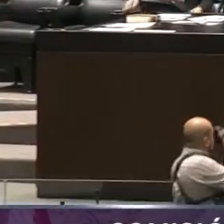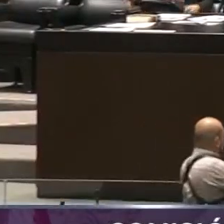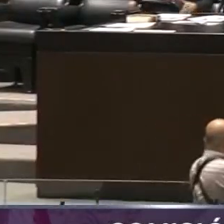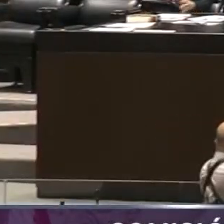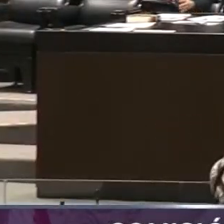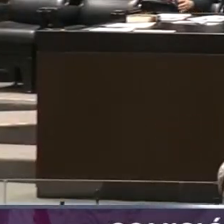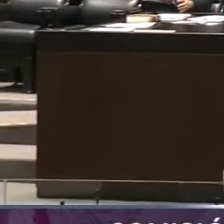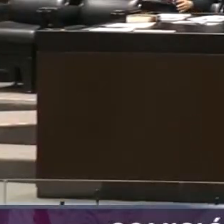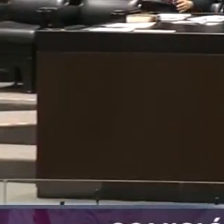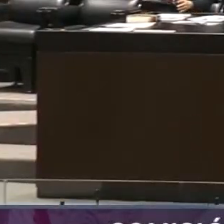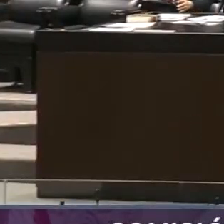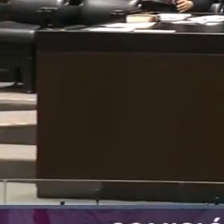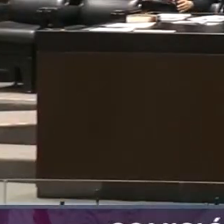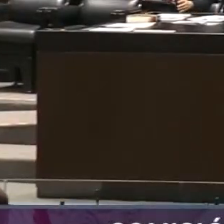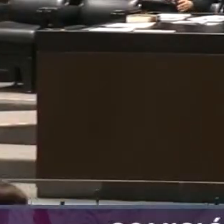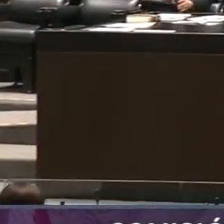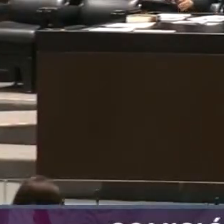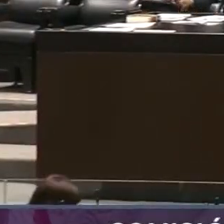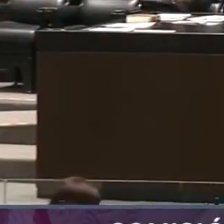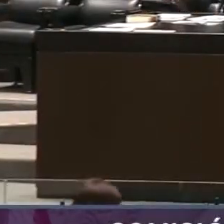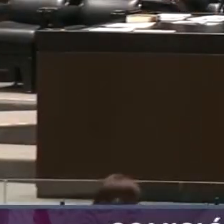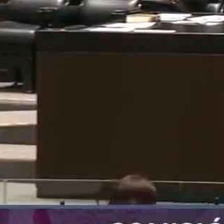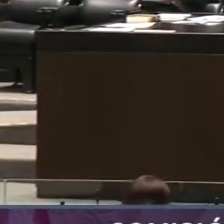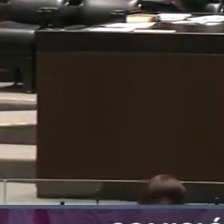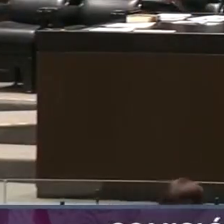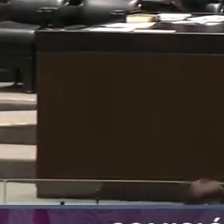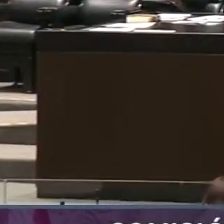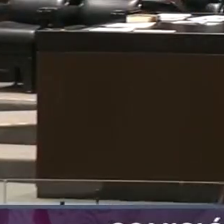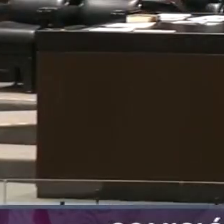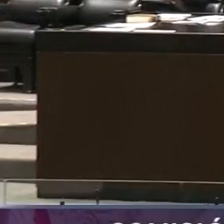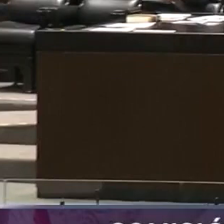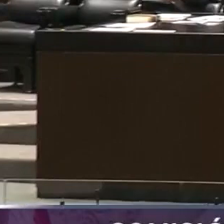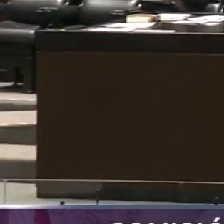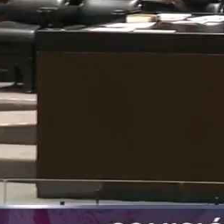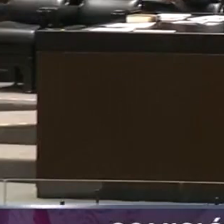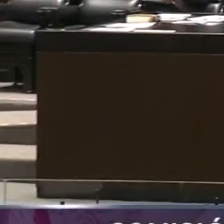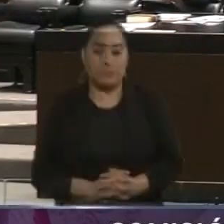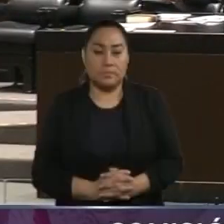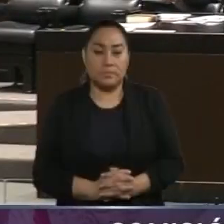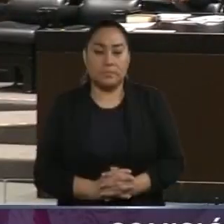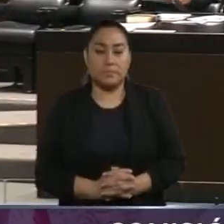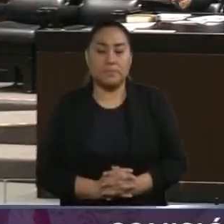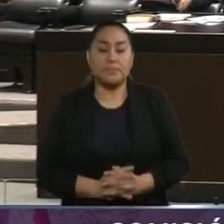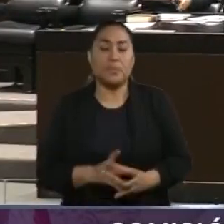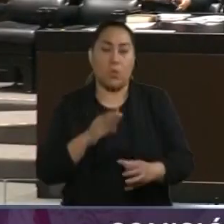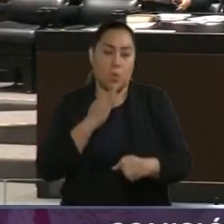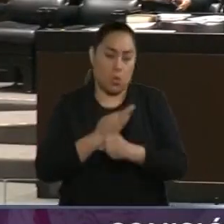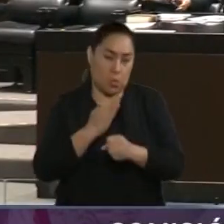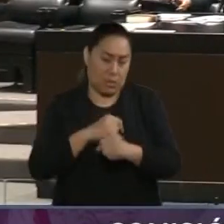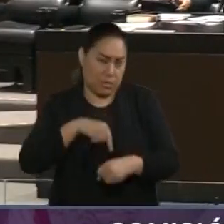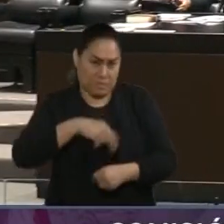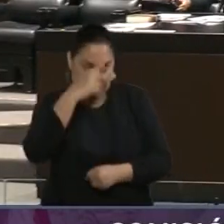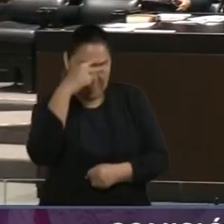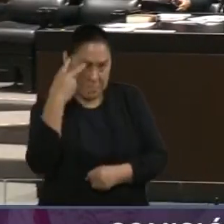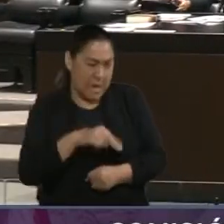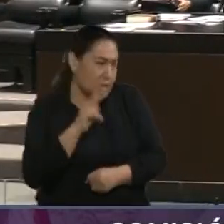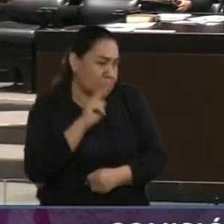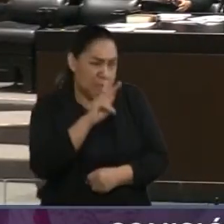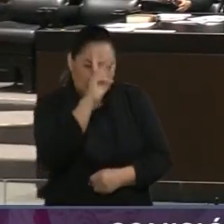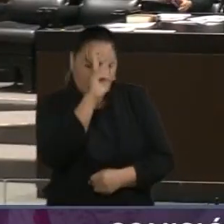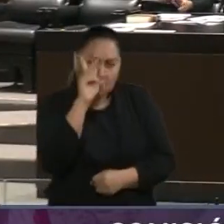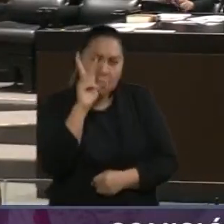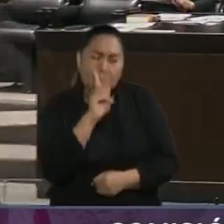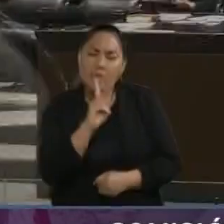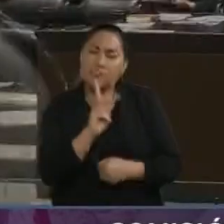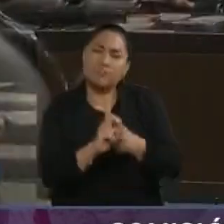más el silencio que las palabras nuestro país vive hoy una de las peores crisis en derechos